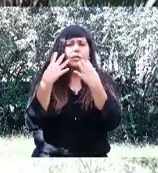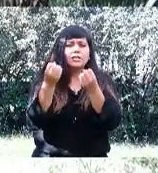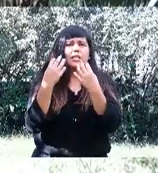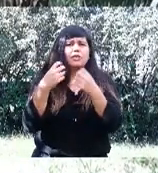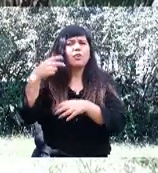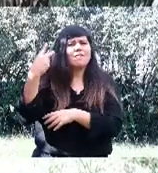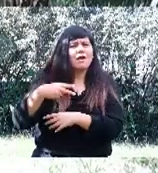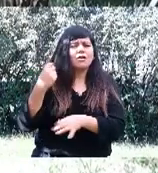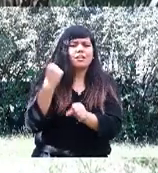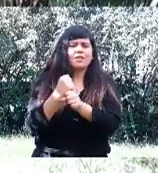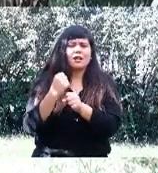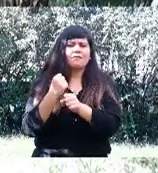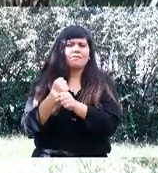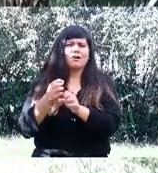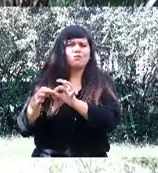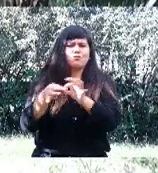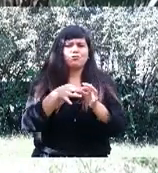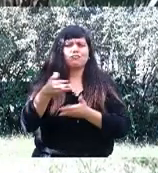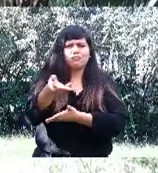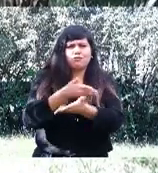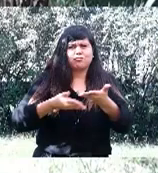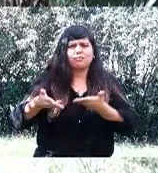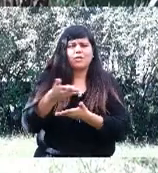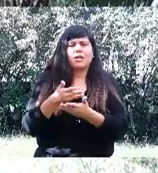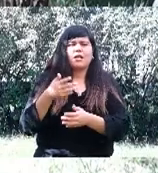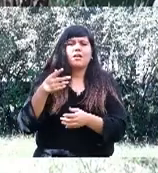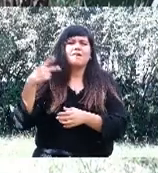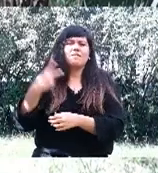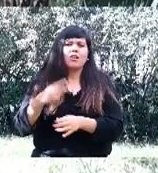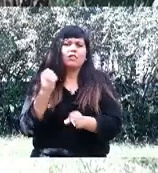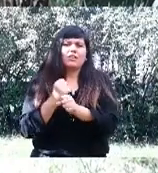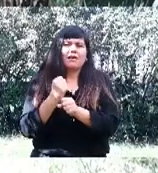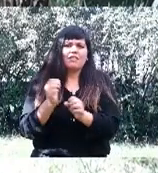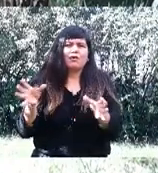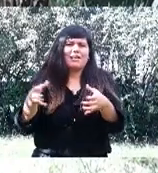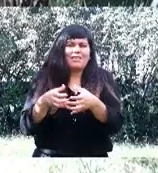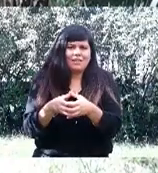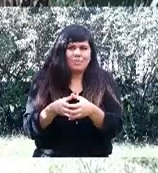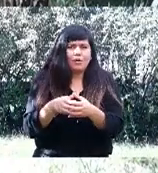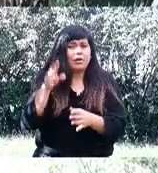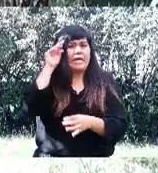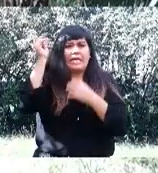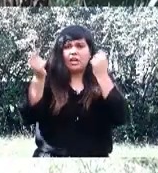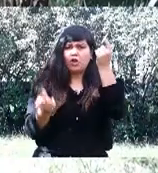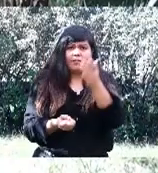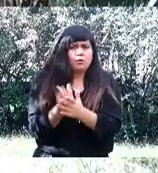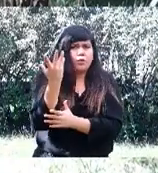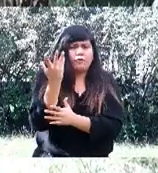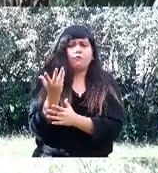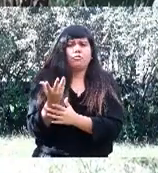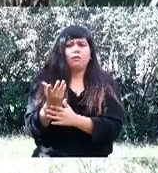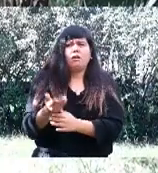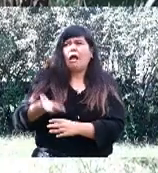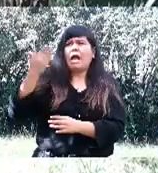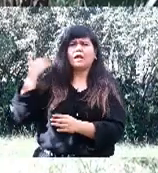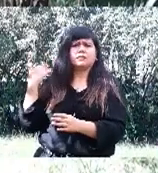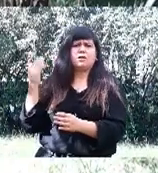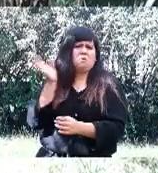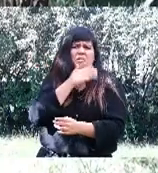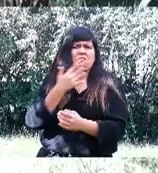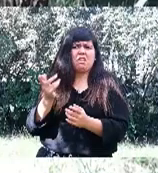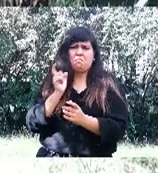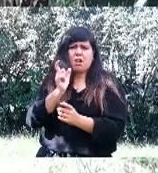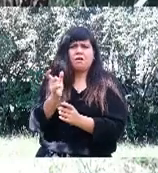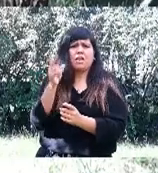valor del trabajo colaborativo el valor del trabajo en equipo el valor de la innovación cuando no se hablaba de la innovación hace 30